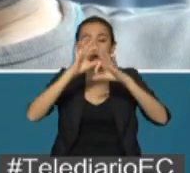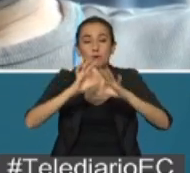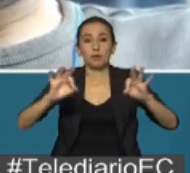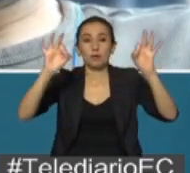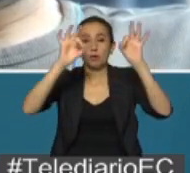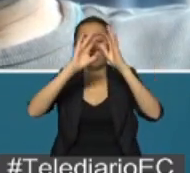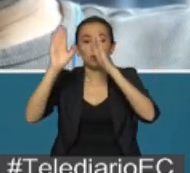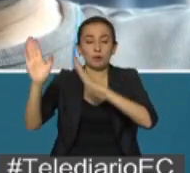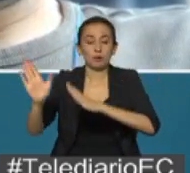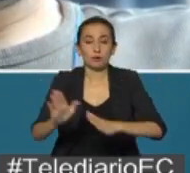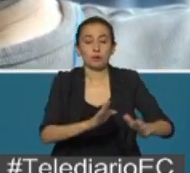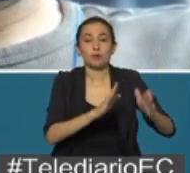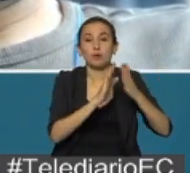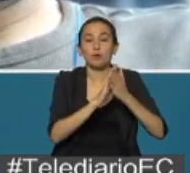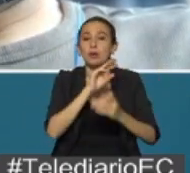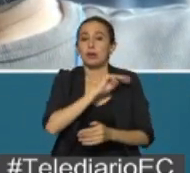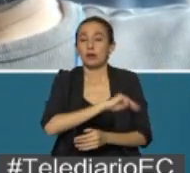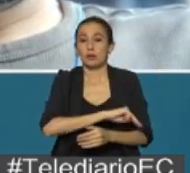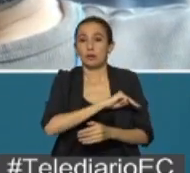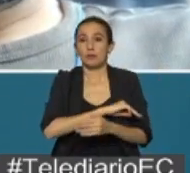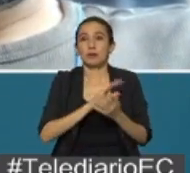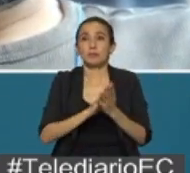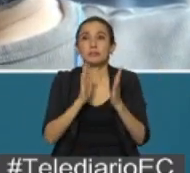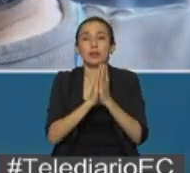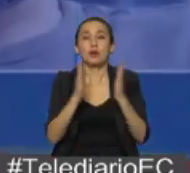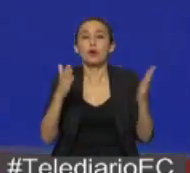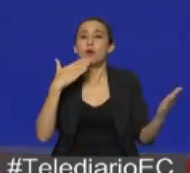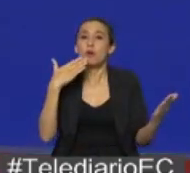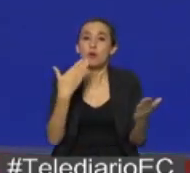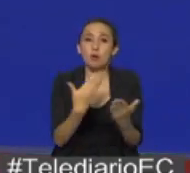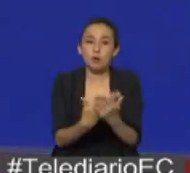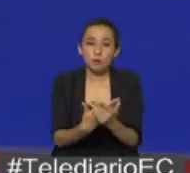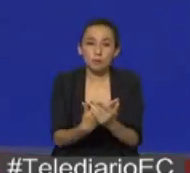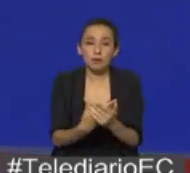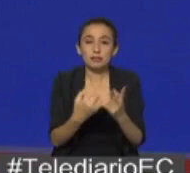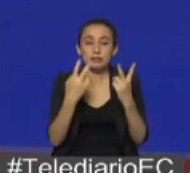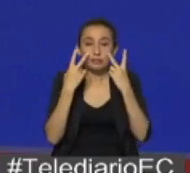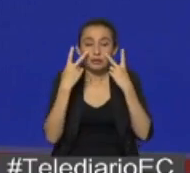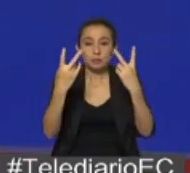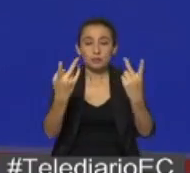tienen los GATS con el Banco de Desarrollo. Y también les agradecemos a ustedes por